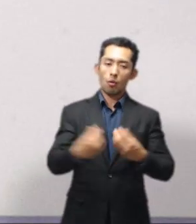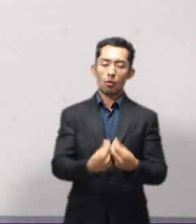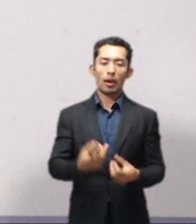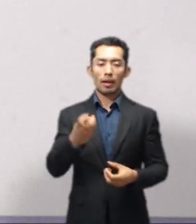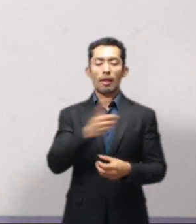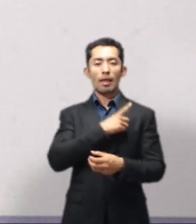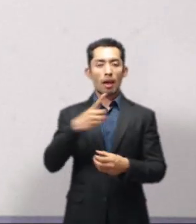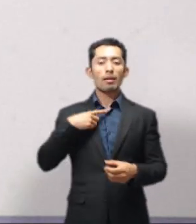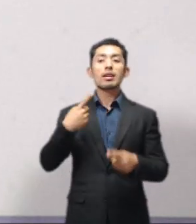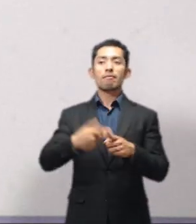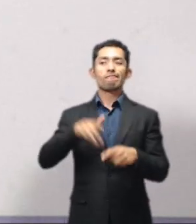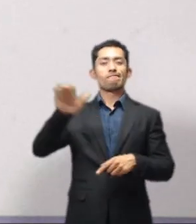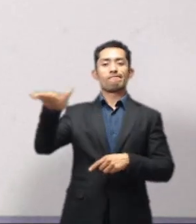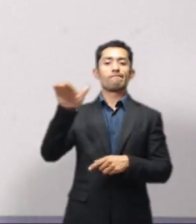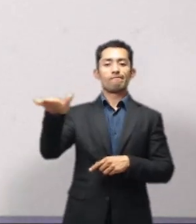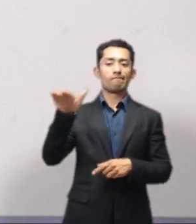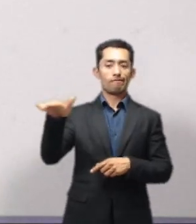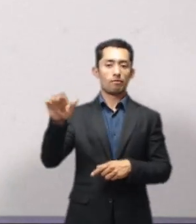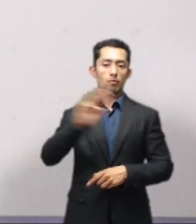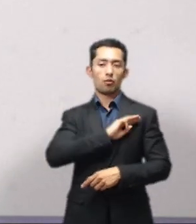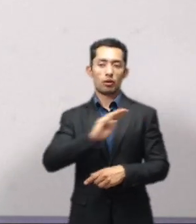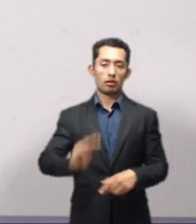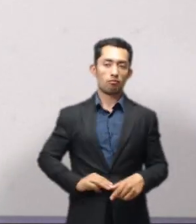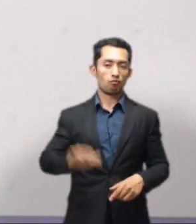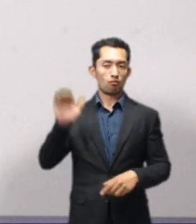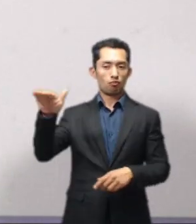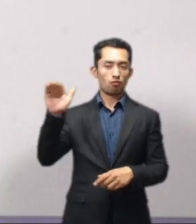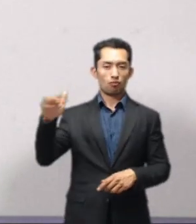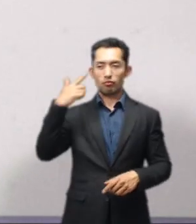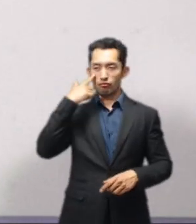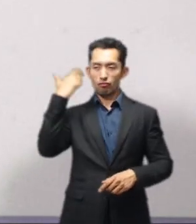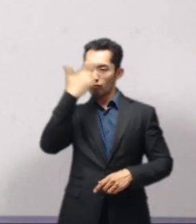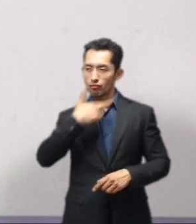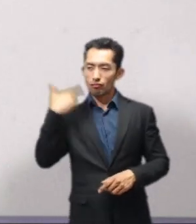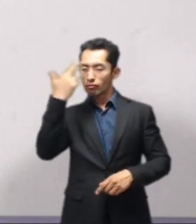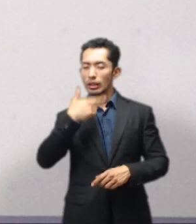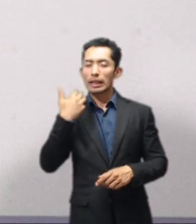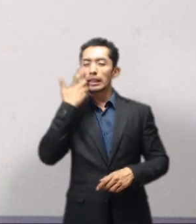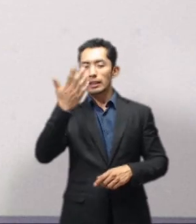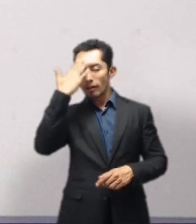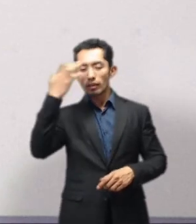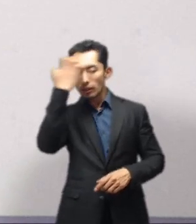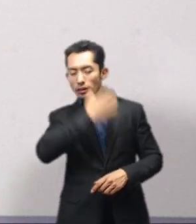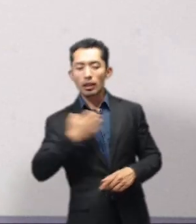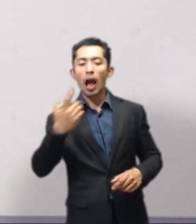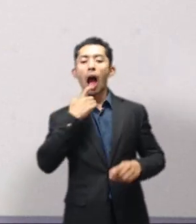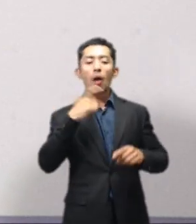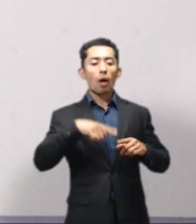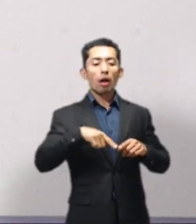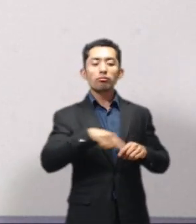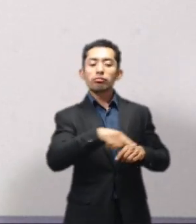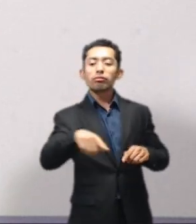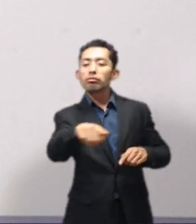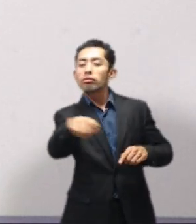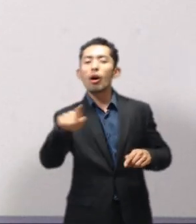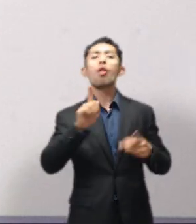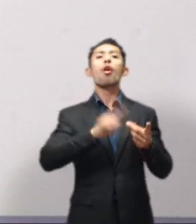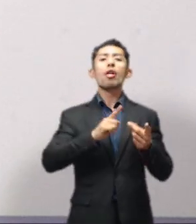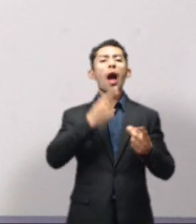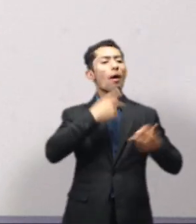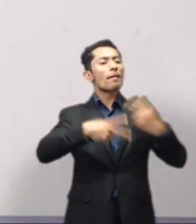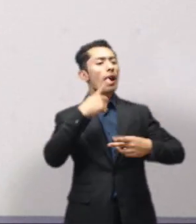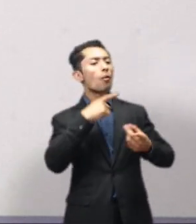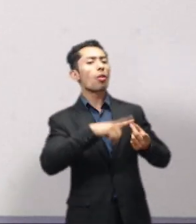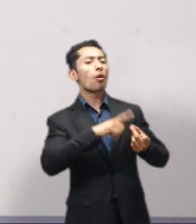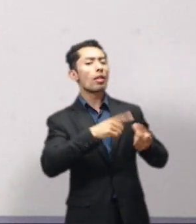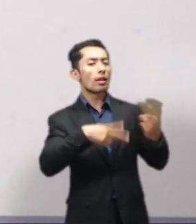sí se tendría que solicitar por parte del municipio una revisión un diagnóstico de todas las redes de agua de dónde baja principalmente esas redes